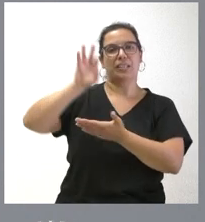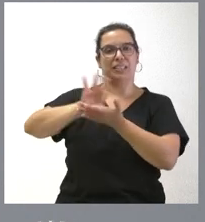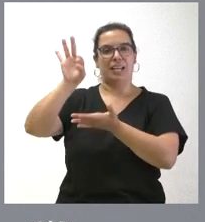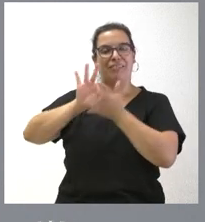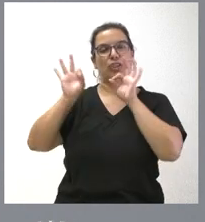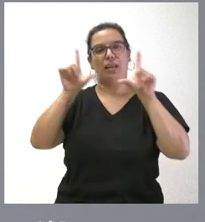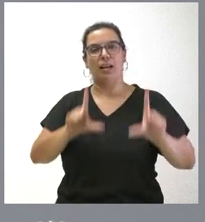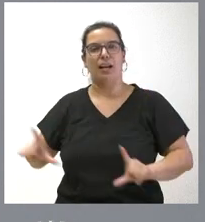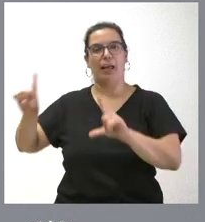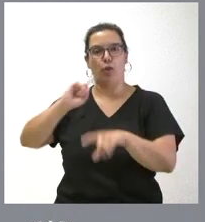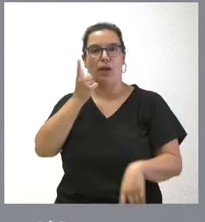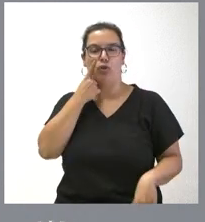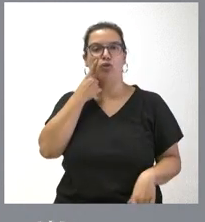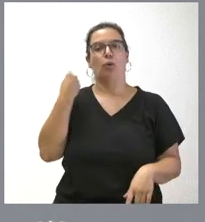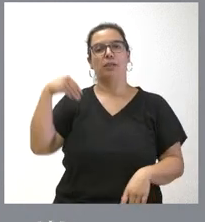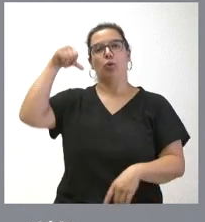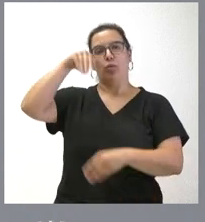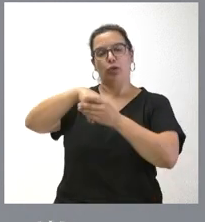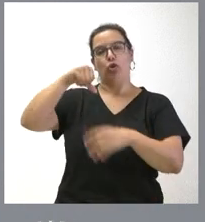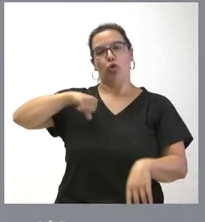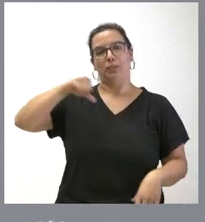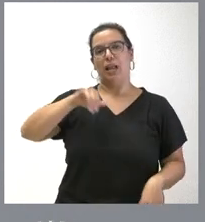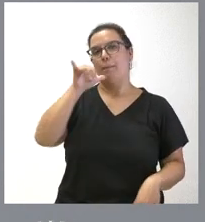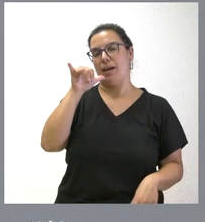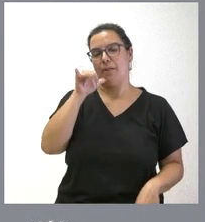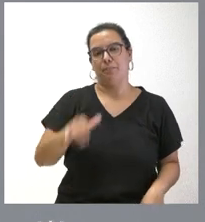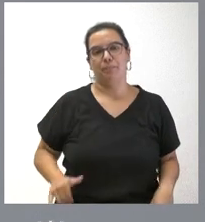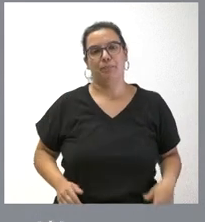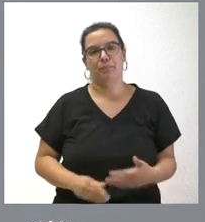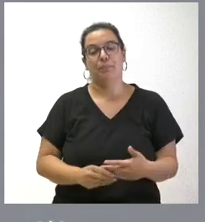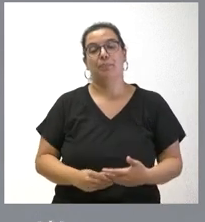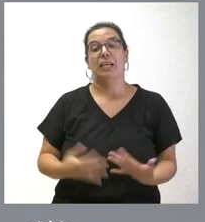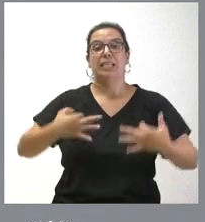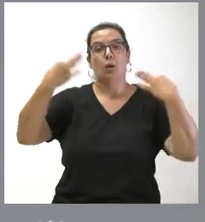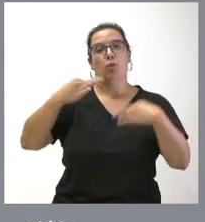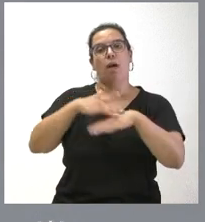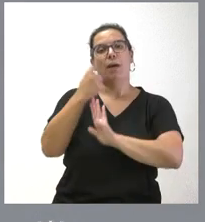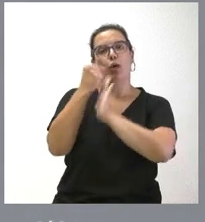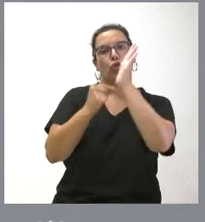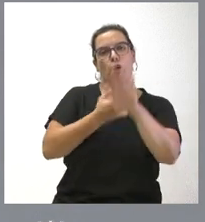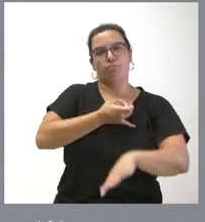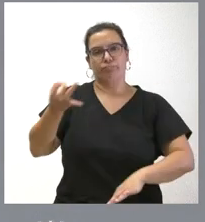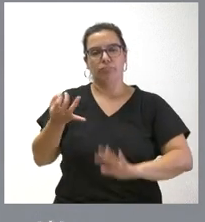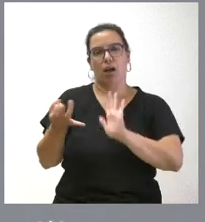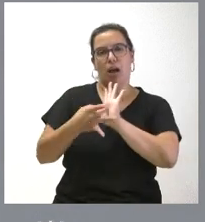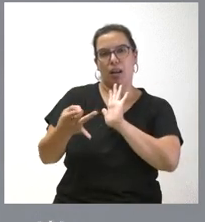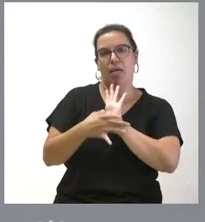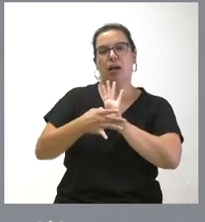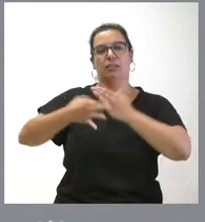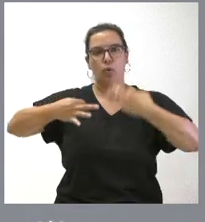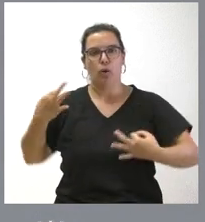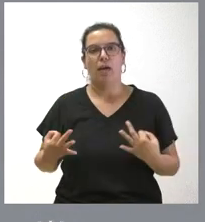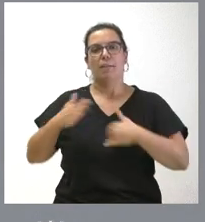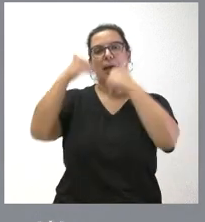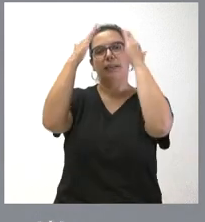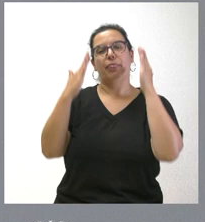de radio diagnóstico en el hospital Virgen del castañar en béjar se asegura así las condiciones óptimas de calidad eficiencia y seguridad en